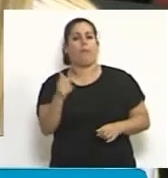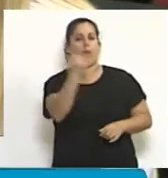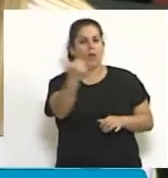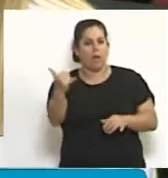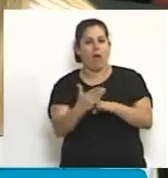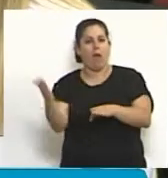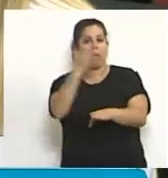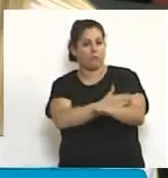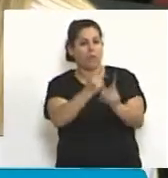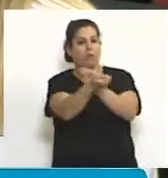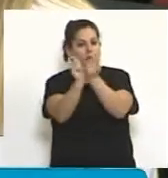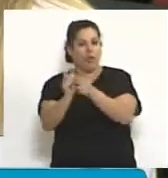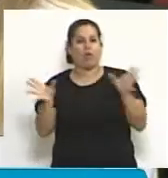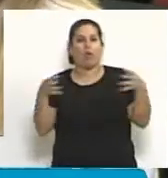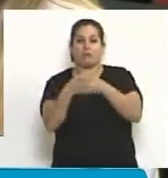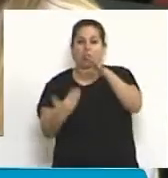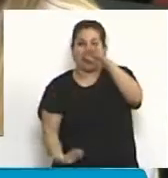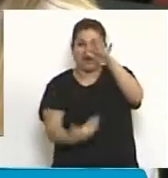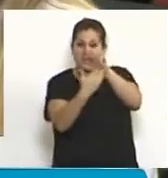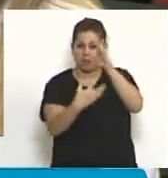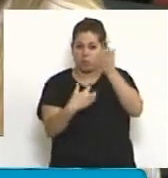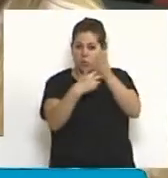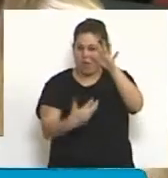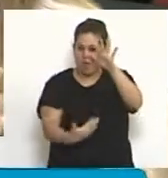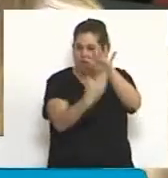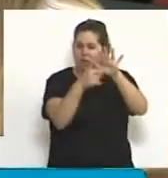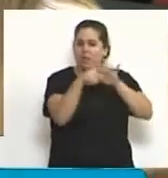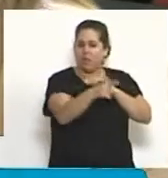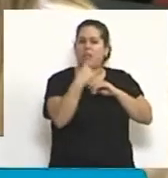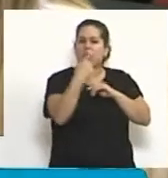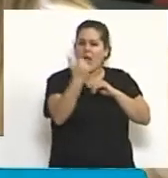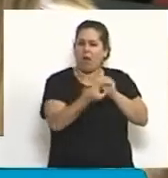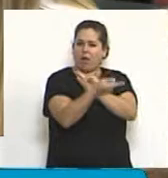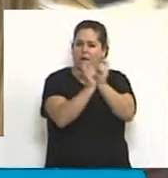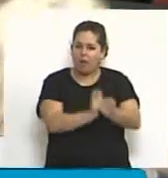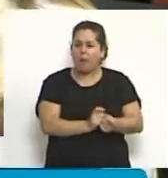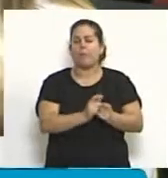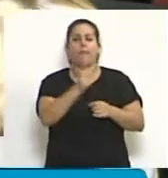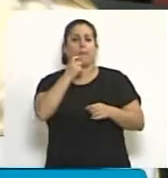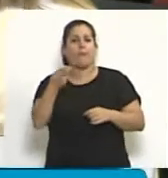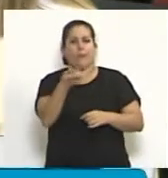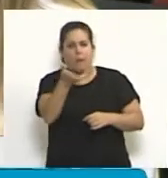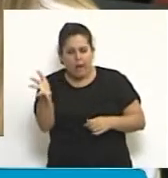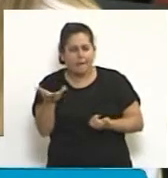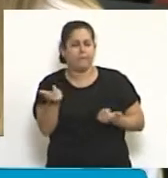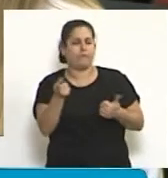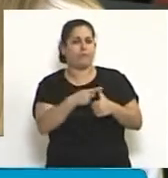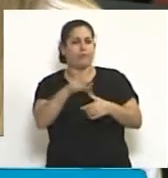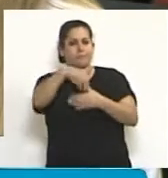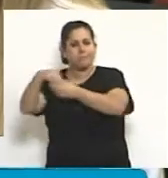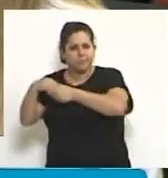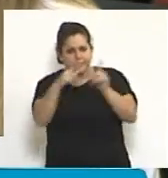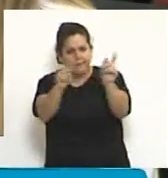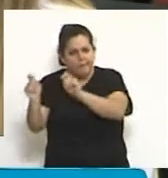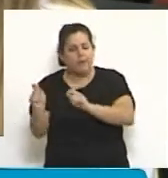con posterioridad en el Consejo de la Magistratura, por sobre todas las cosas cambiando el número, la composición,